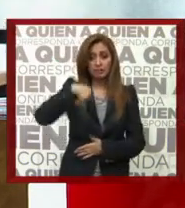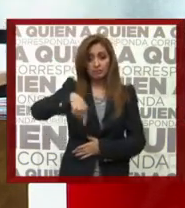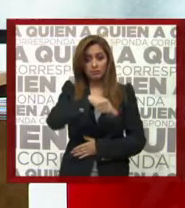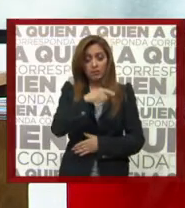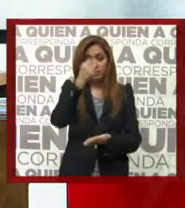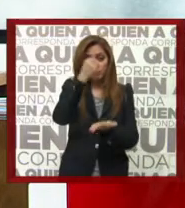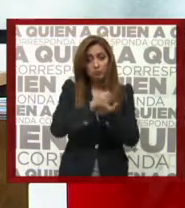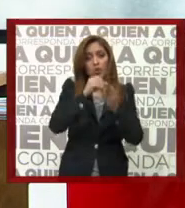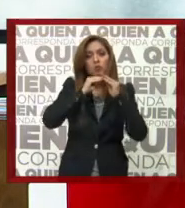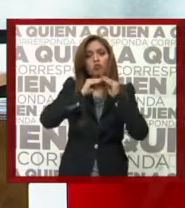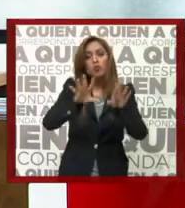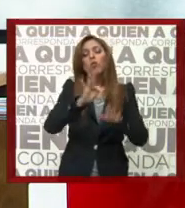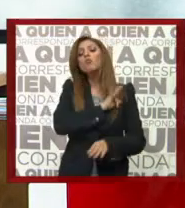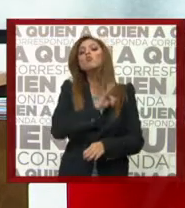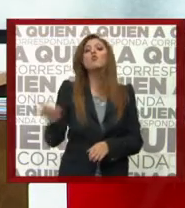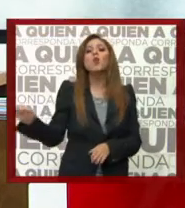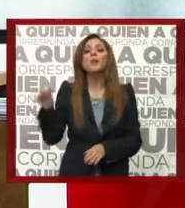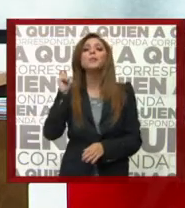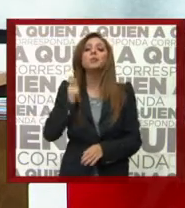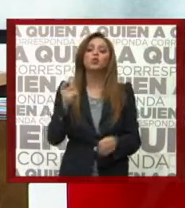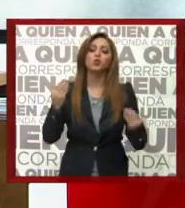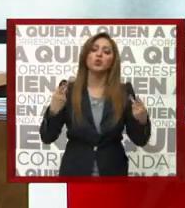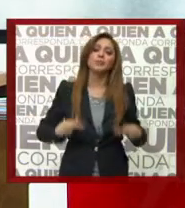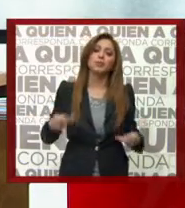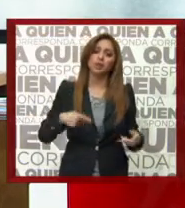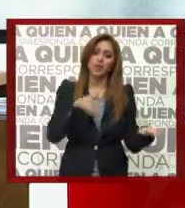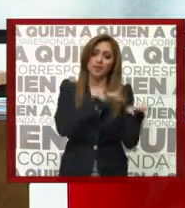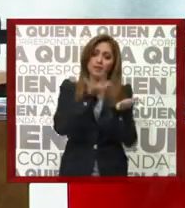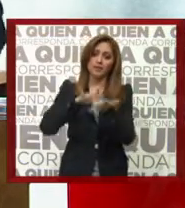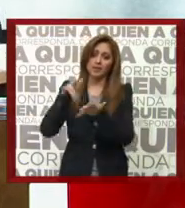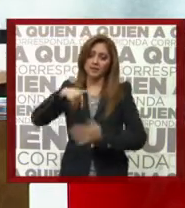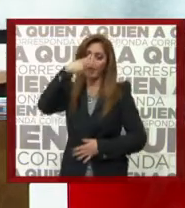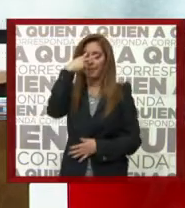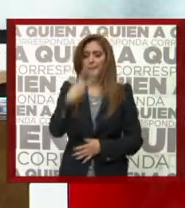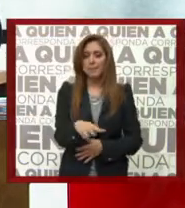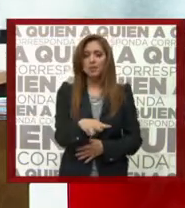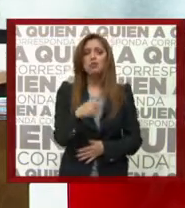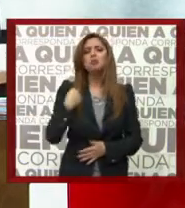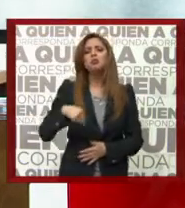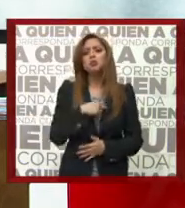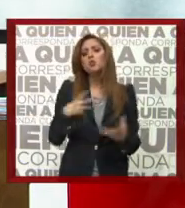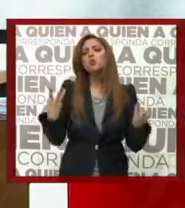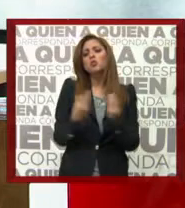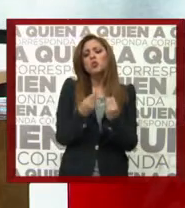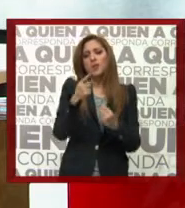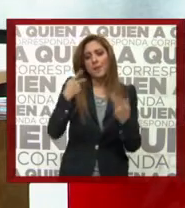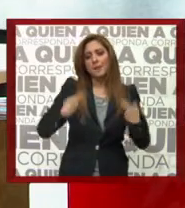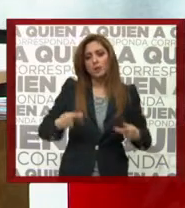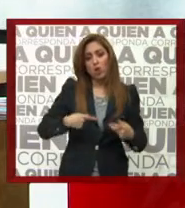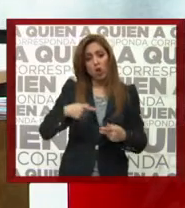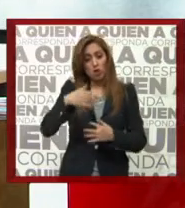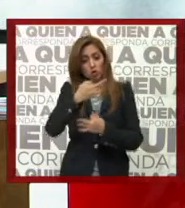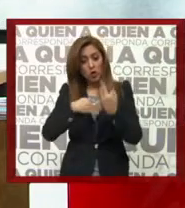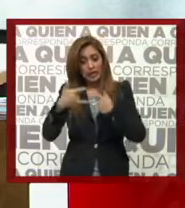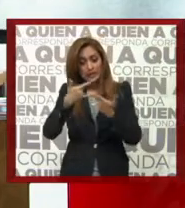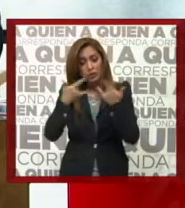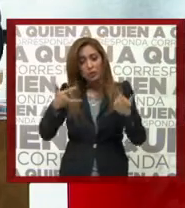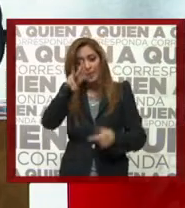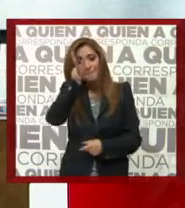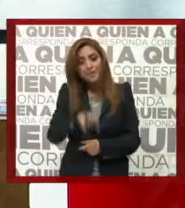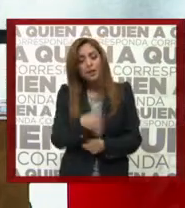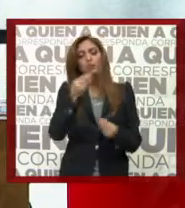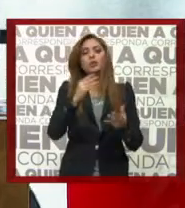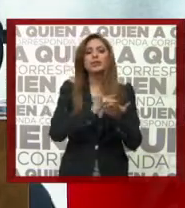puede arreglar a la vida de muchos mexicanos, la vida de muchos mexicanos, y lo hacemos junto contigo. Todas las historias son reales. Gracias